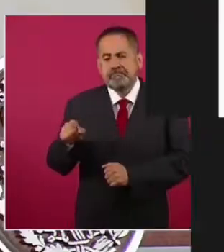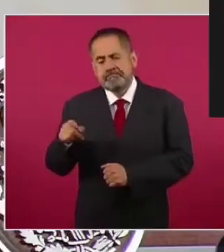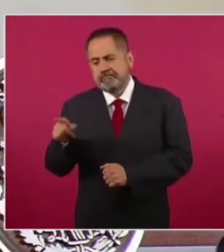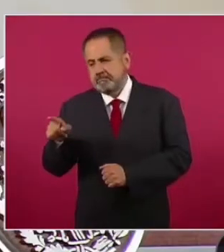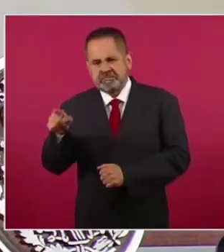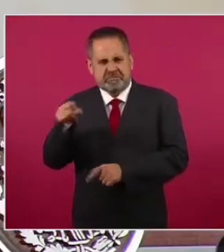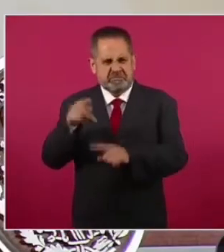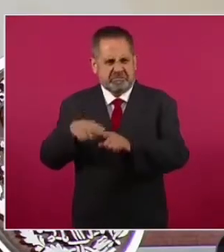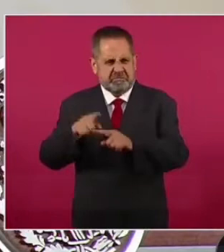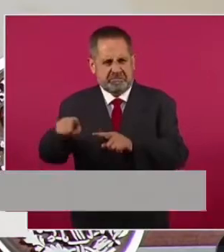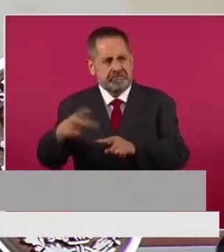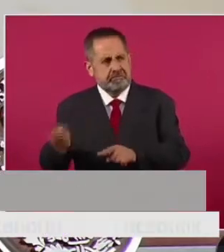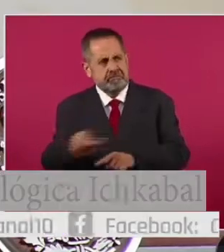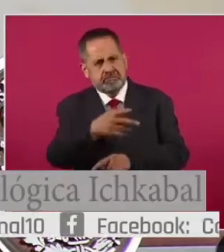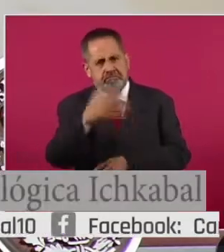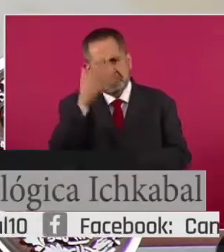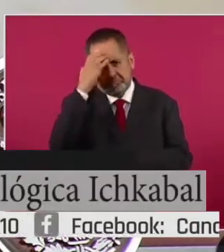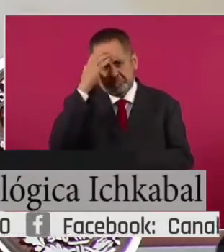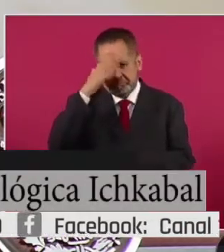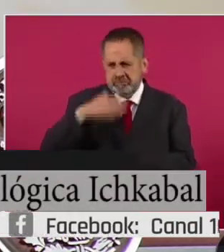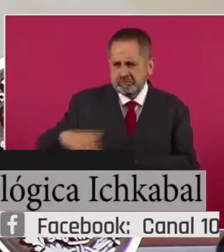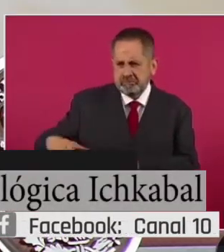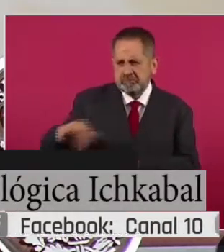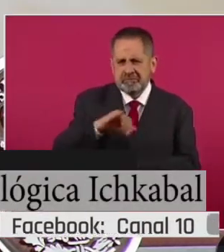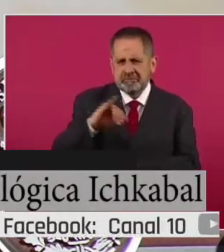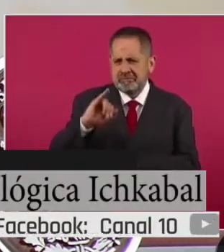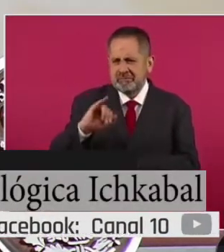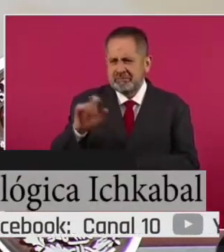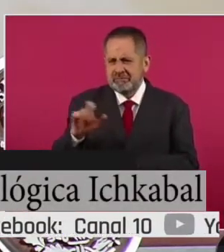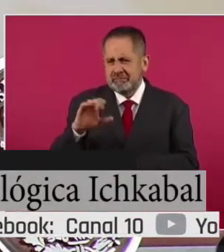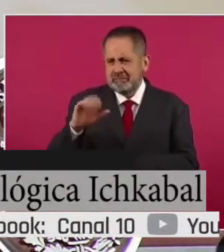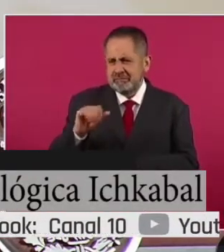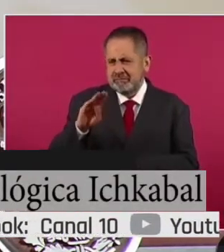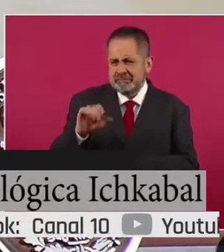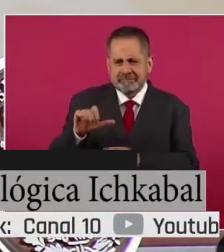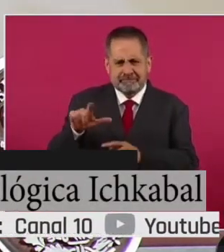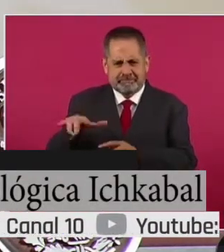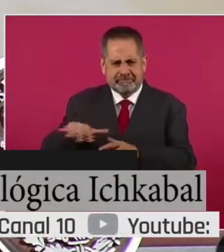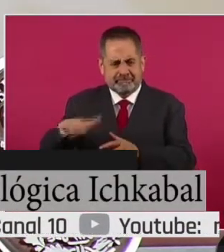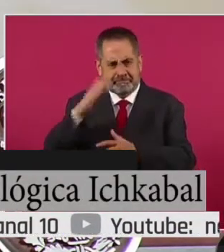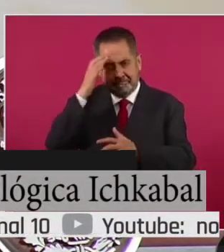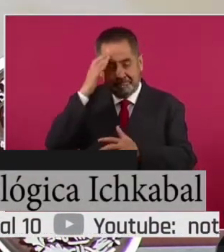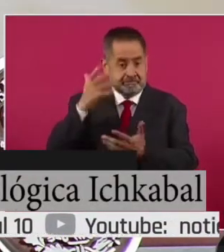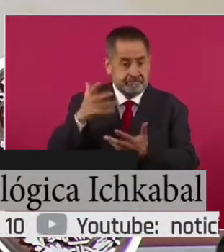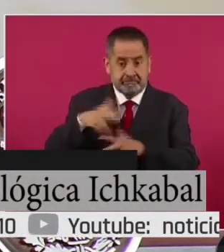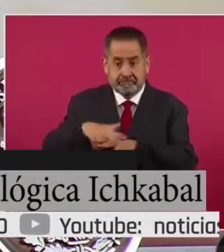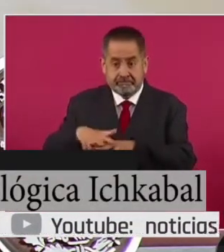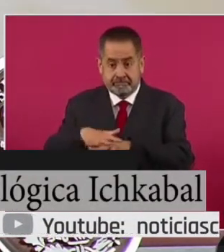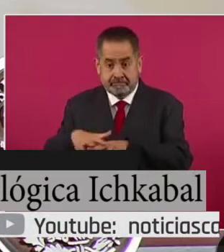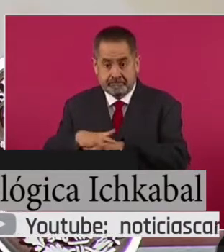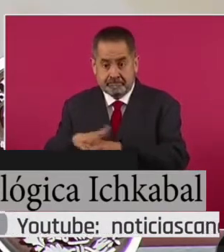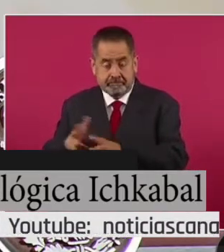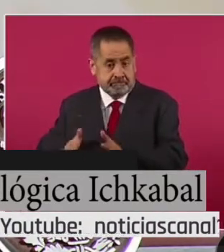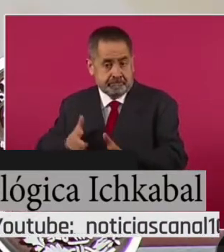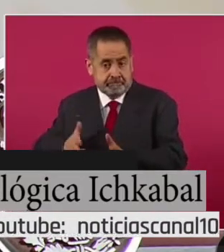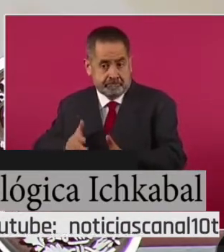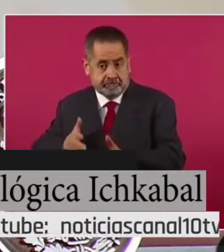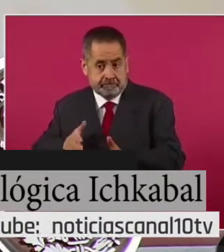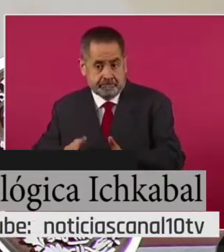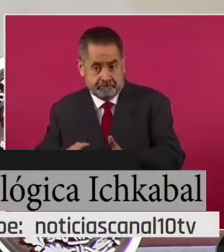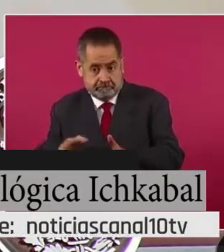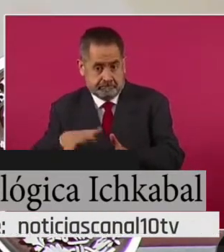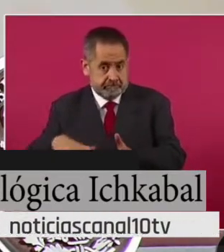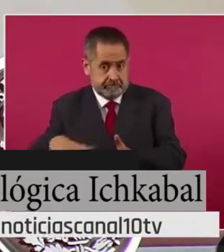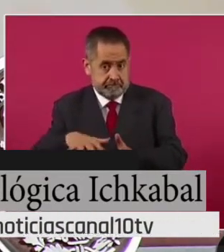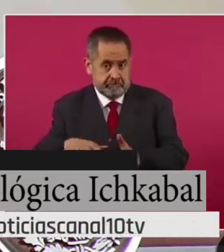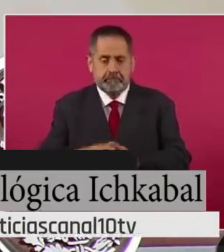llego director del instituto nacional de arqueología e historia inah informó que analizan la apertura al público a mediano